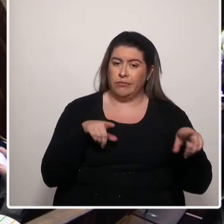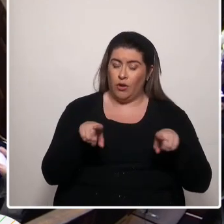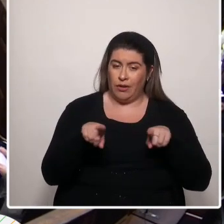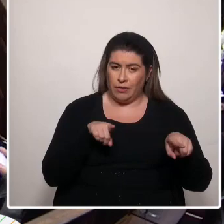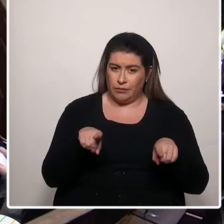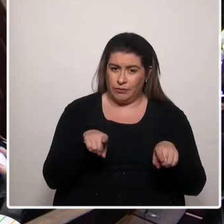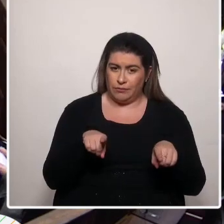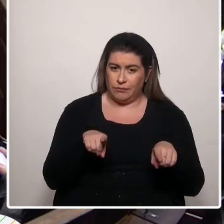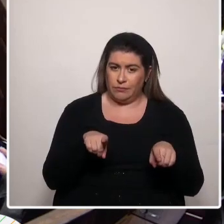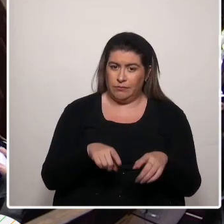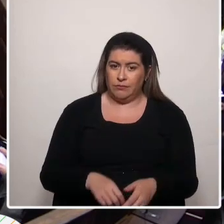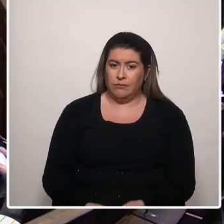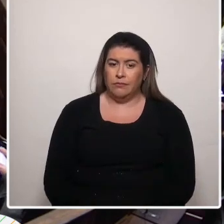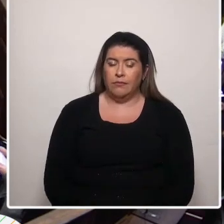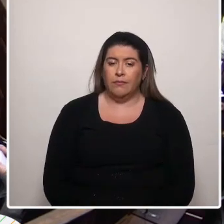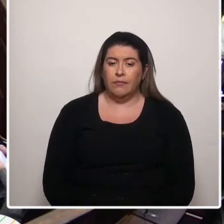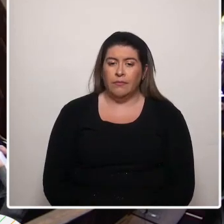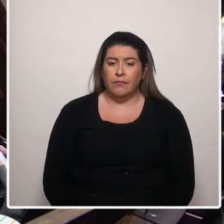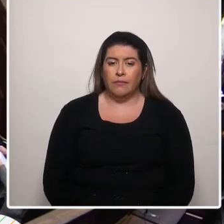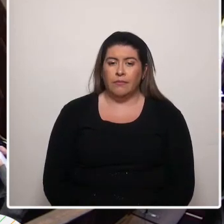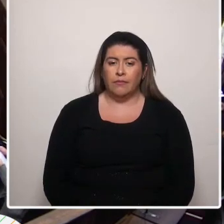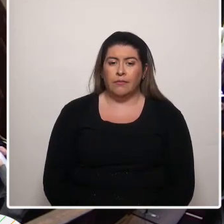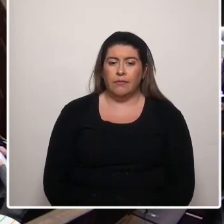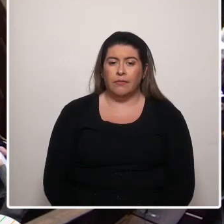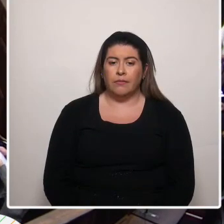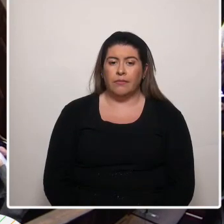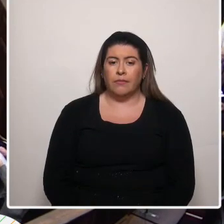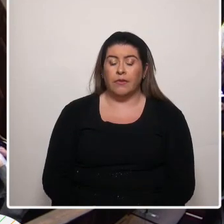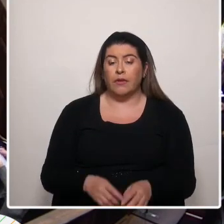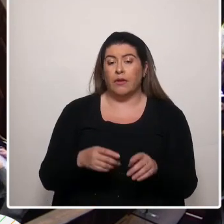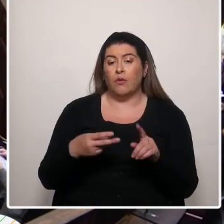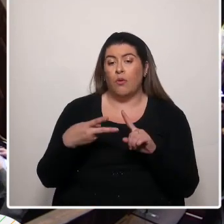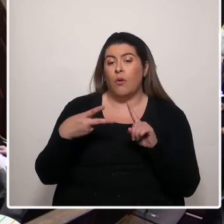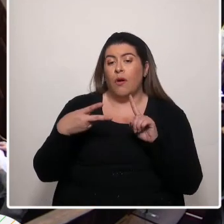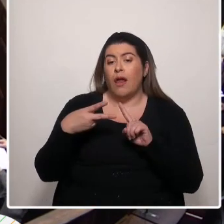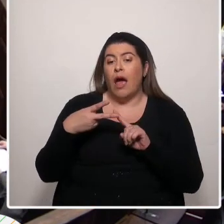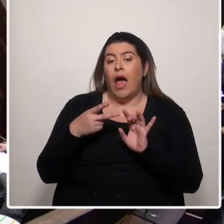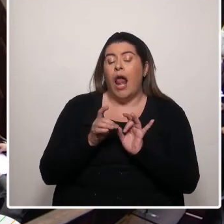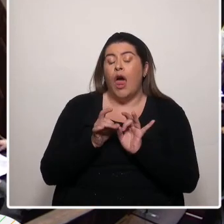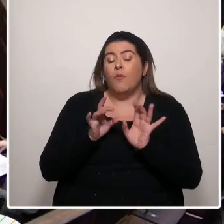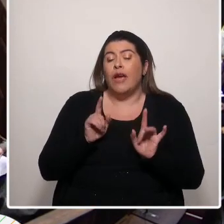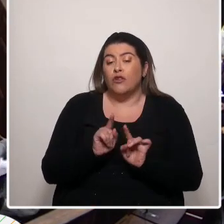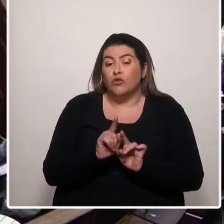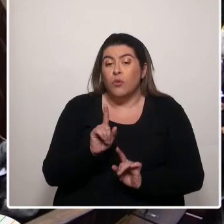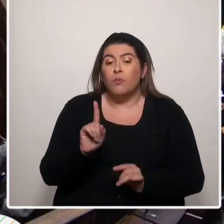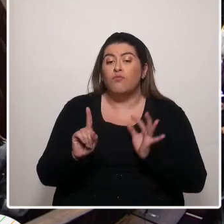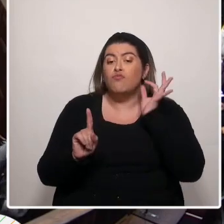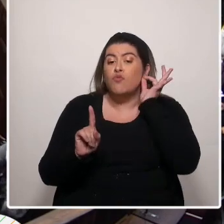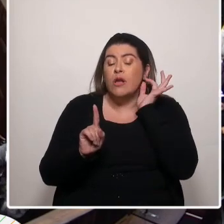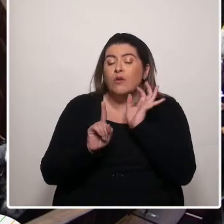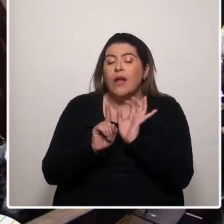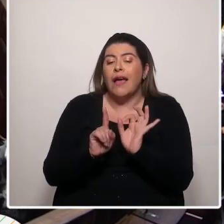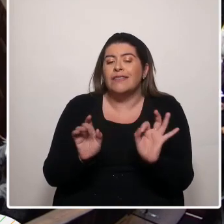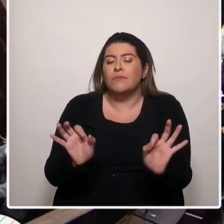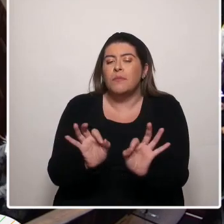expresión, una de las cuales a lo menos debe ser mujer, es una explicitación